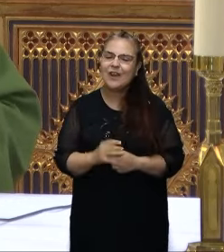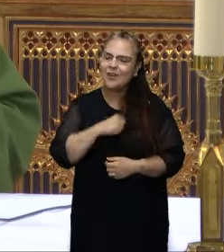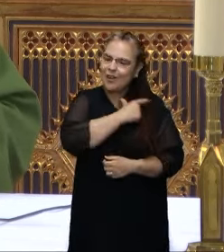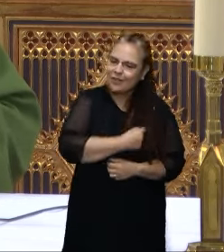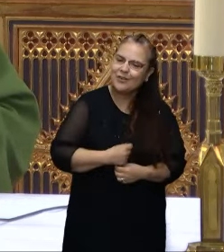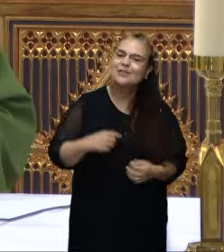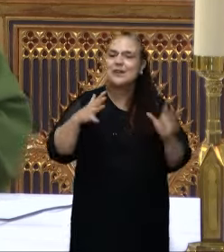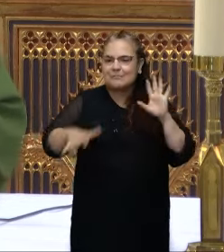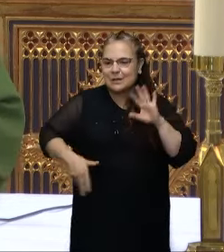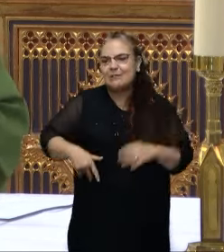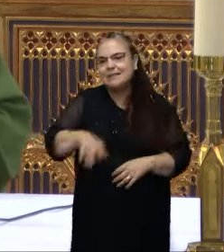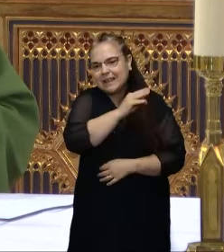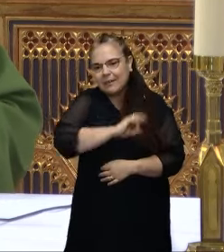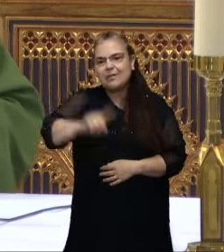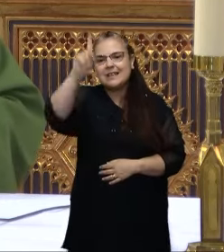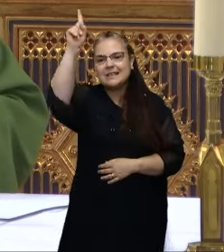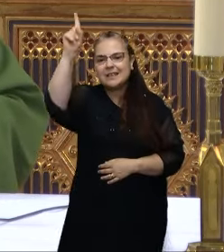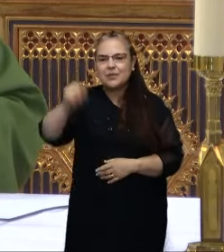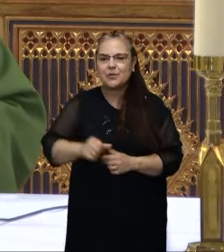Levantemos el corazón.